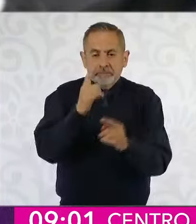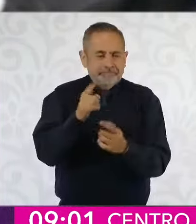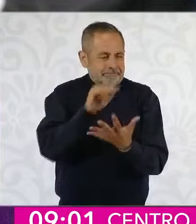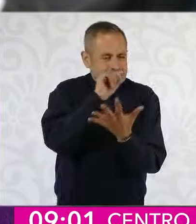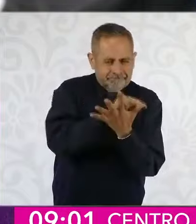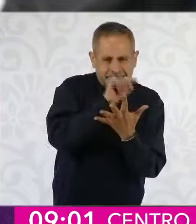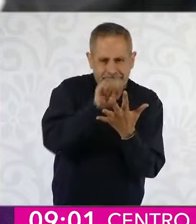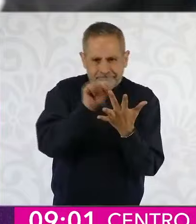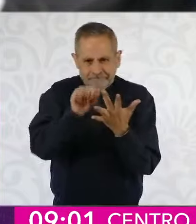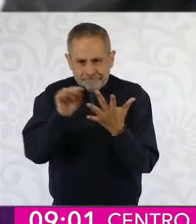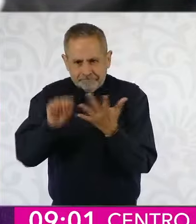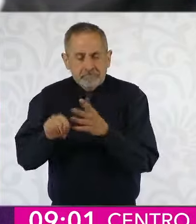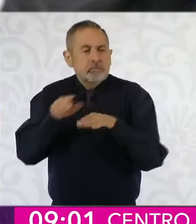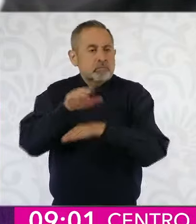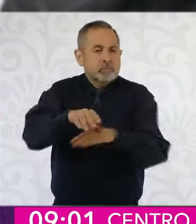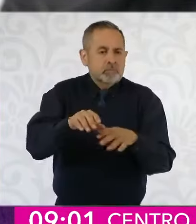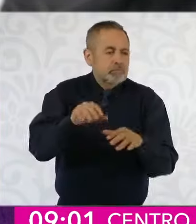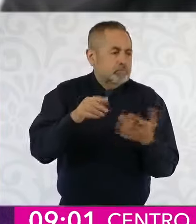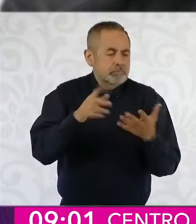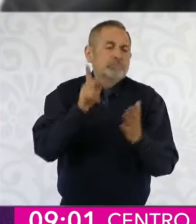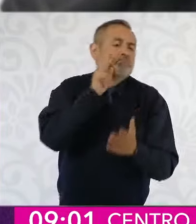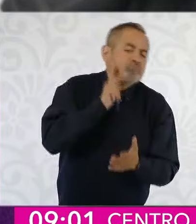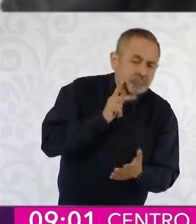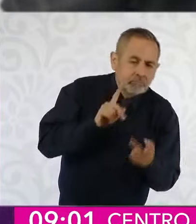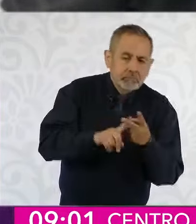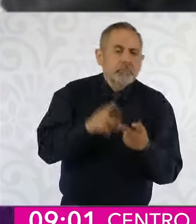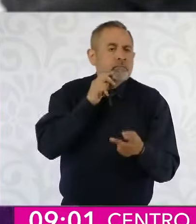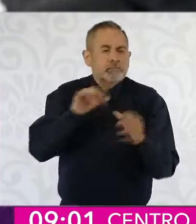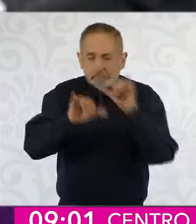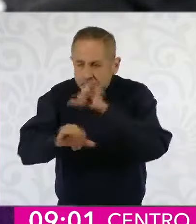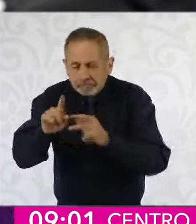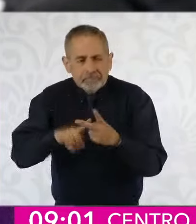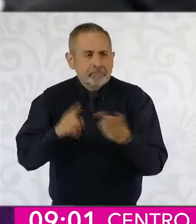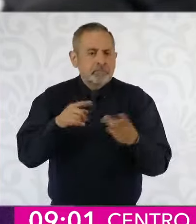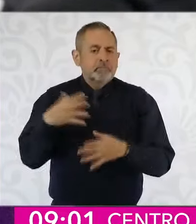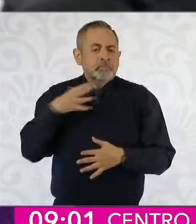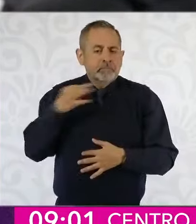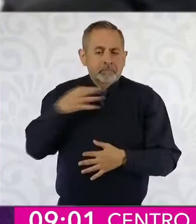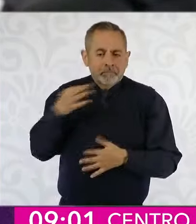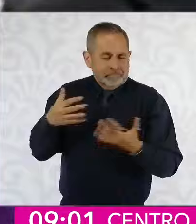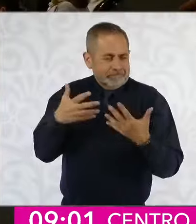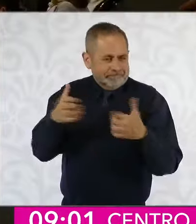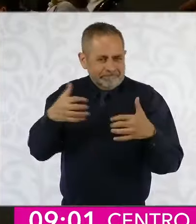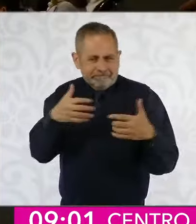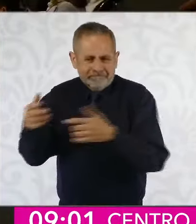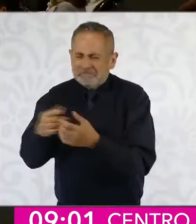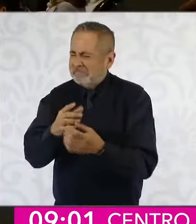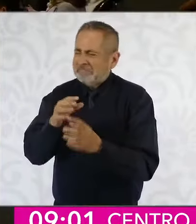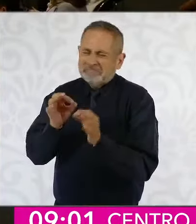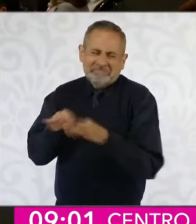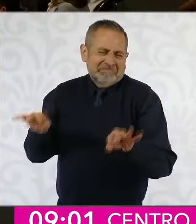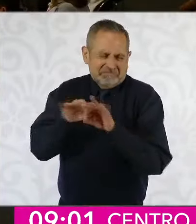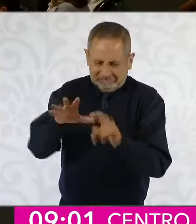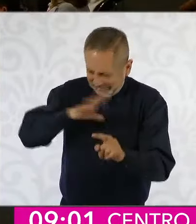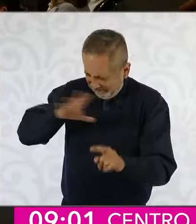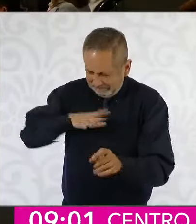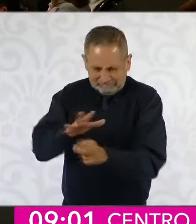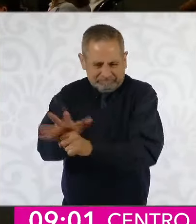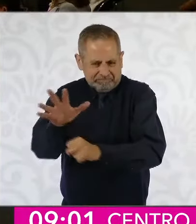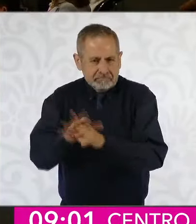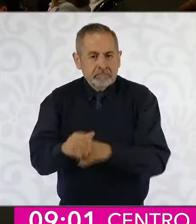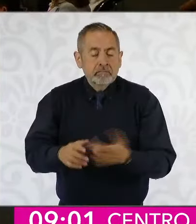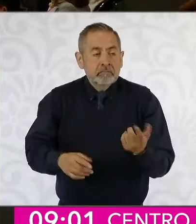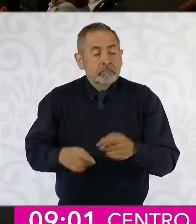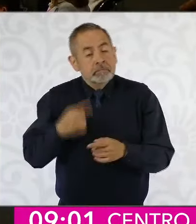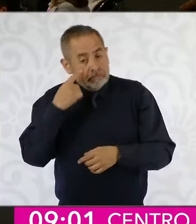sectores, en la industria química y petroquímica tenemos importante, en textil tenemos la métrica en empleos. Se